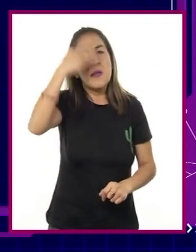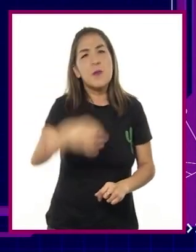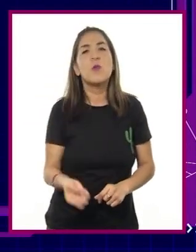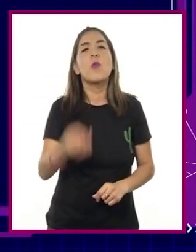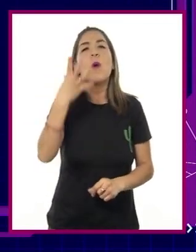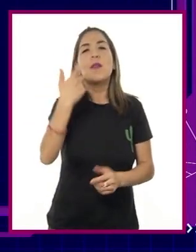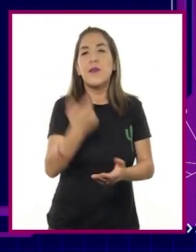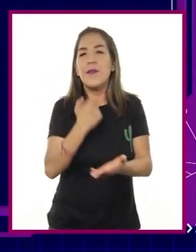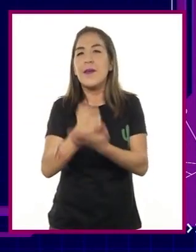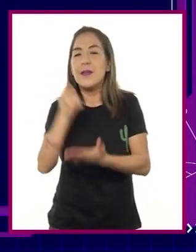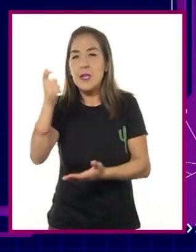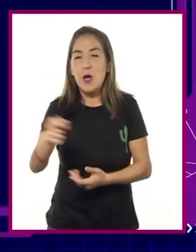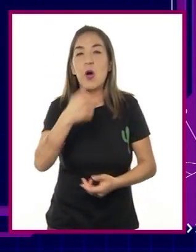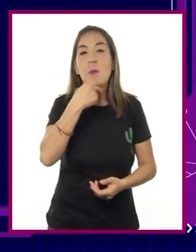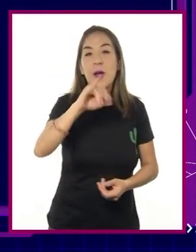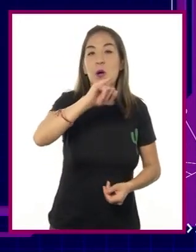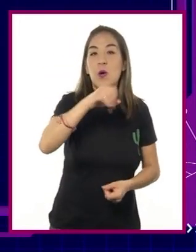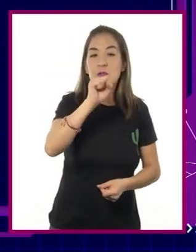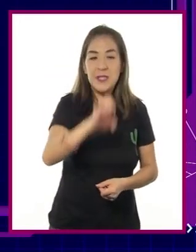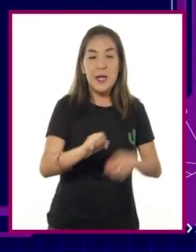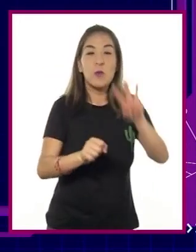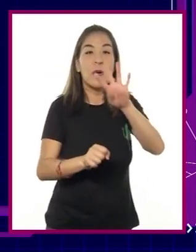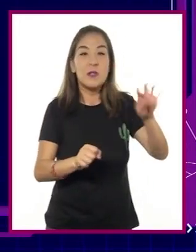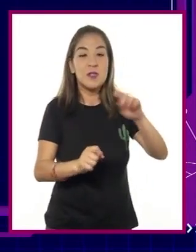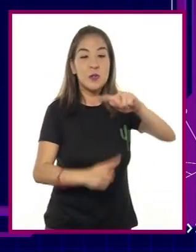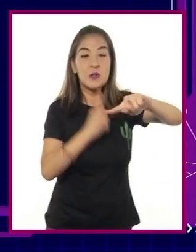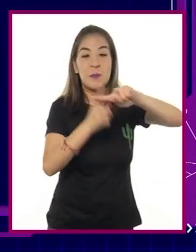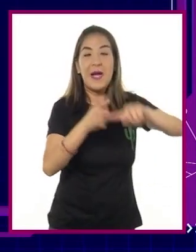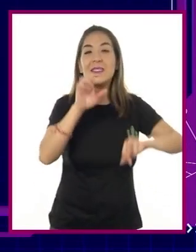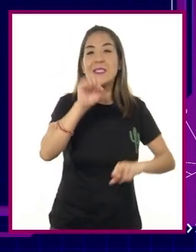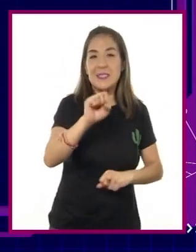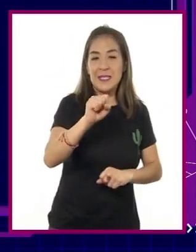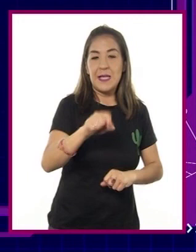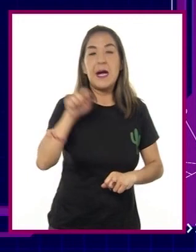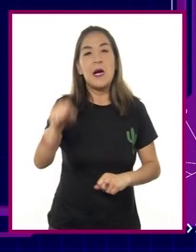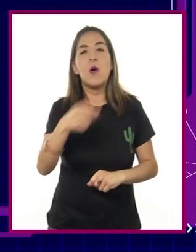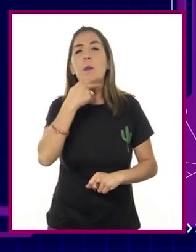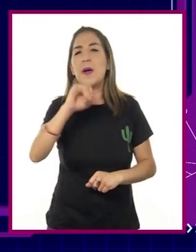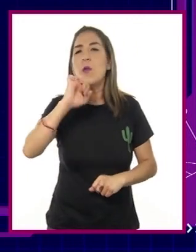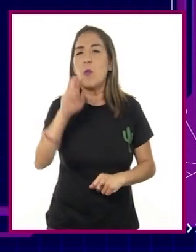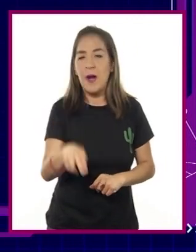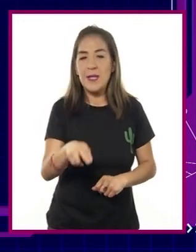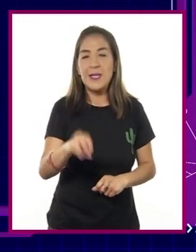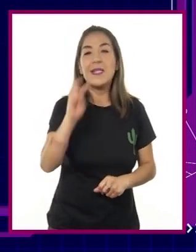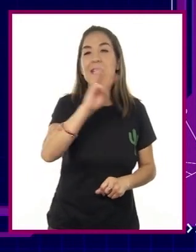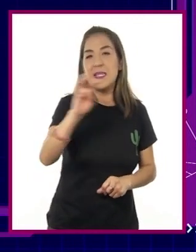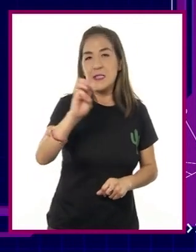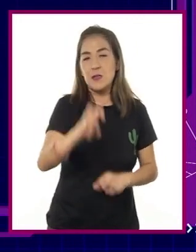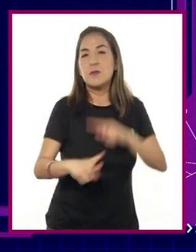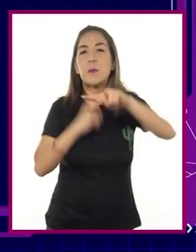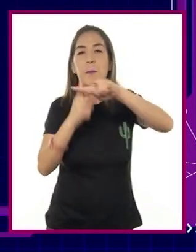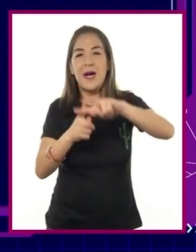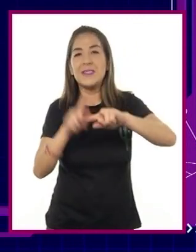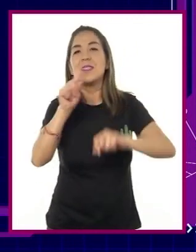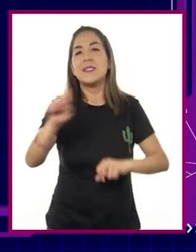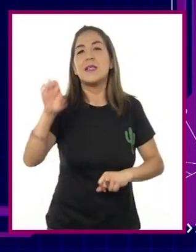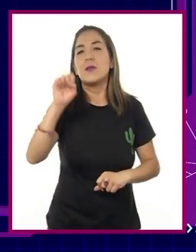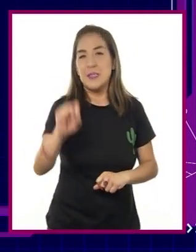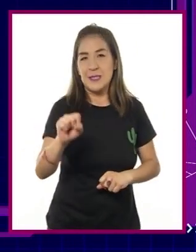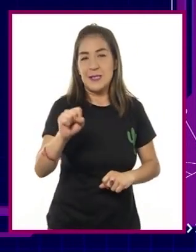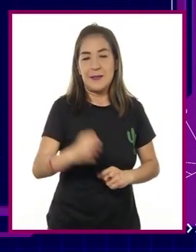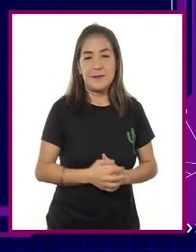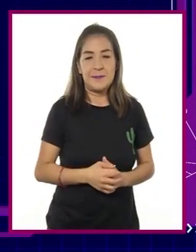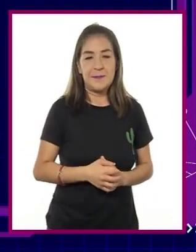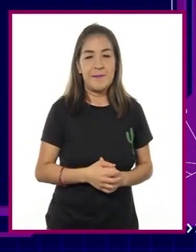dinero recibió José, sumaremos 400 más 60 y para Juan será 300 más